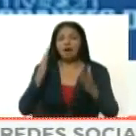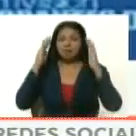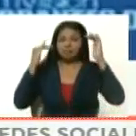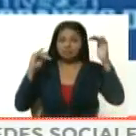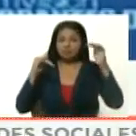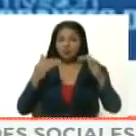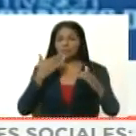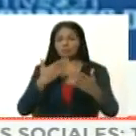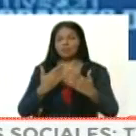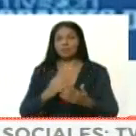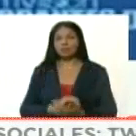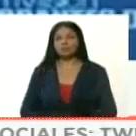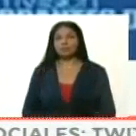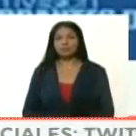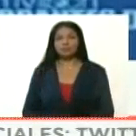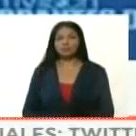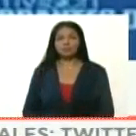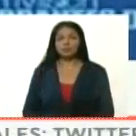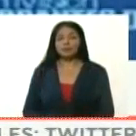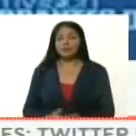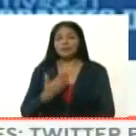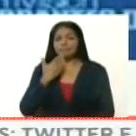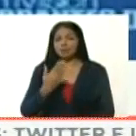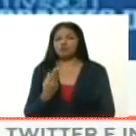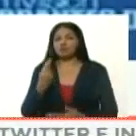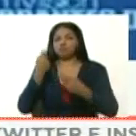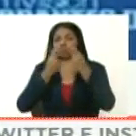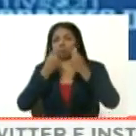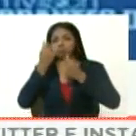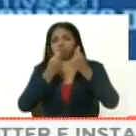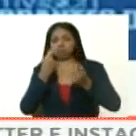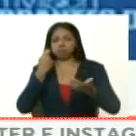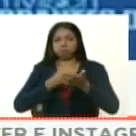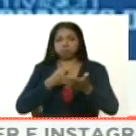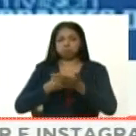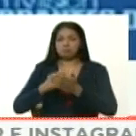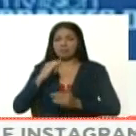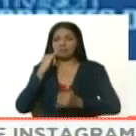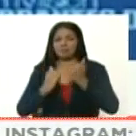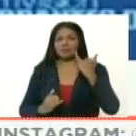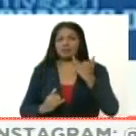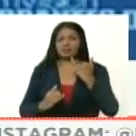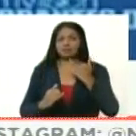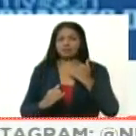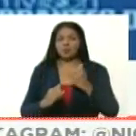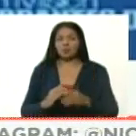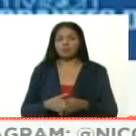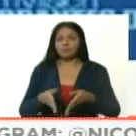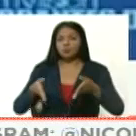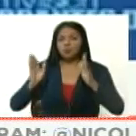Atención, solicitud de recursos financieros para la culminación de la